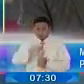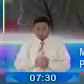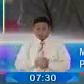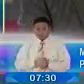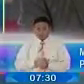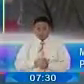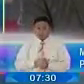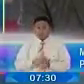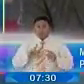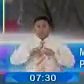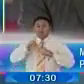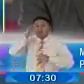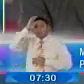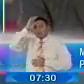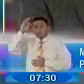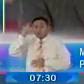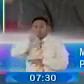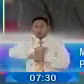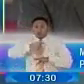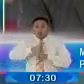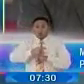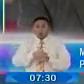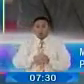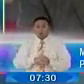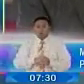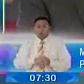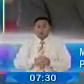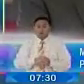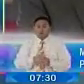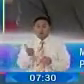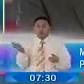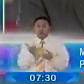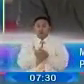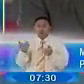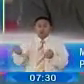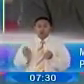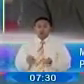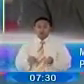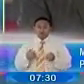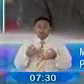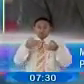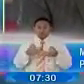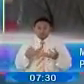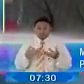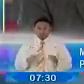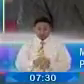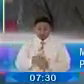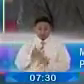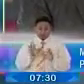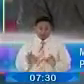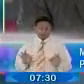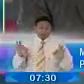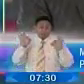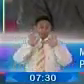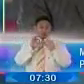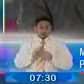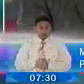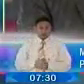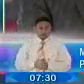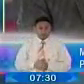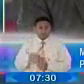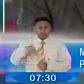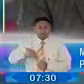Monte Sinaí, como el Hospital del Guasmo, con actas de entrega recepción definitivas, lo cual es muy importante. La acta de